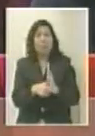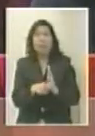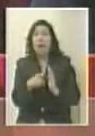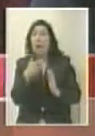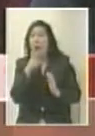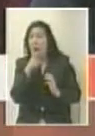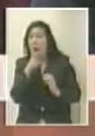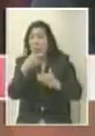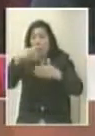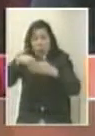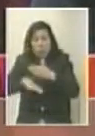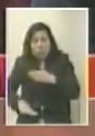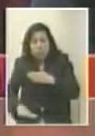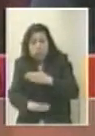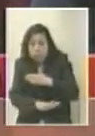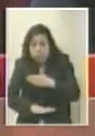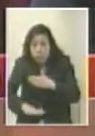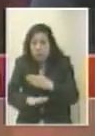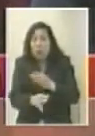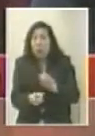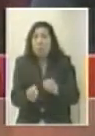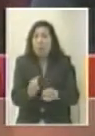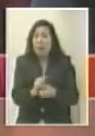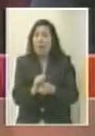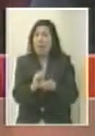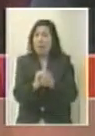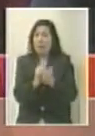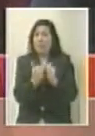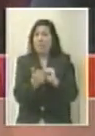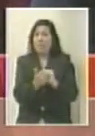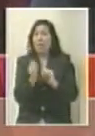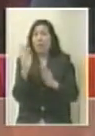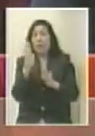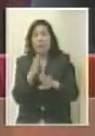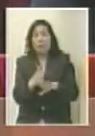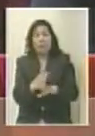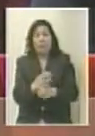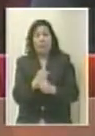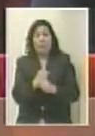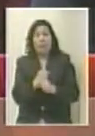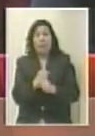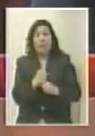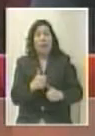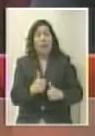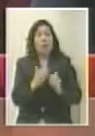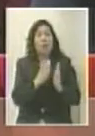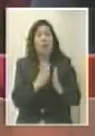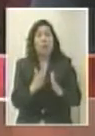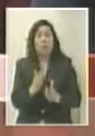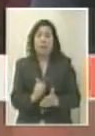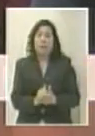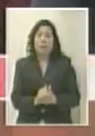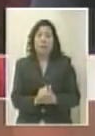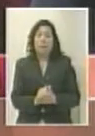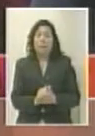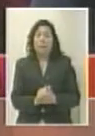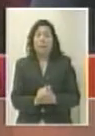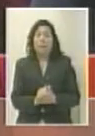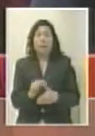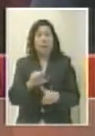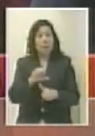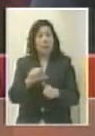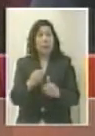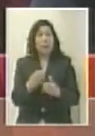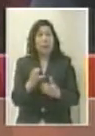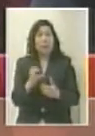aguas y suelos, mitigación y adaptación al cambio climático, desarrollo sostenible de la Amazonía y ordenamiento territorial. En el eje